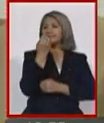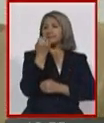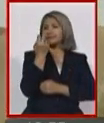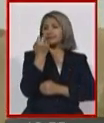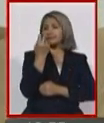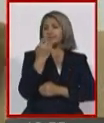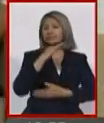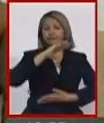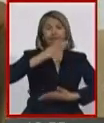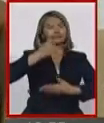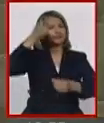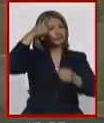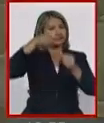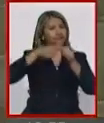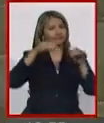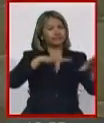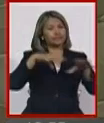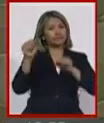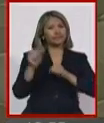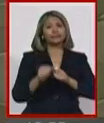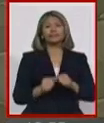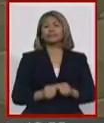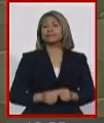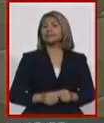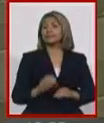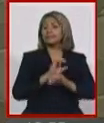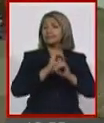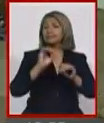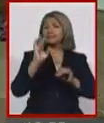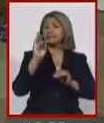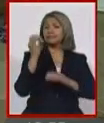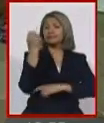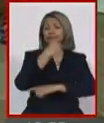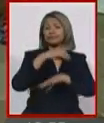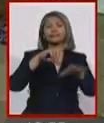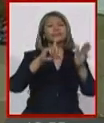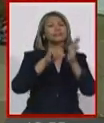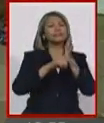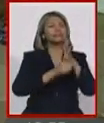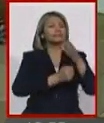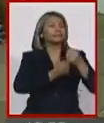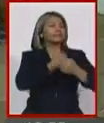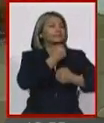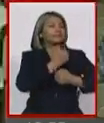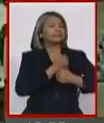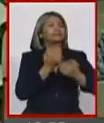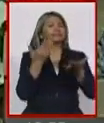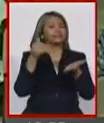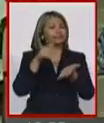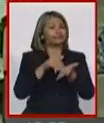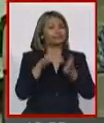los hijos para recordar su partida, sin imaginar que 7 días después el dolor y el luto iba a visitar nuevamente a la familia.